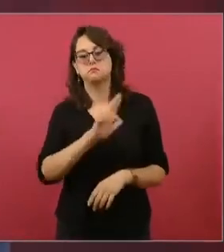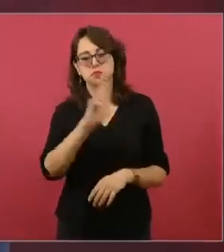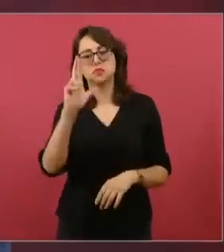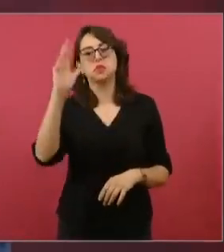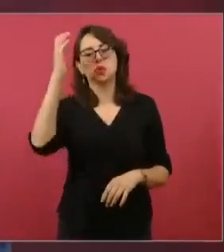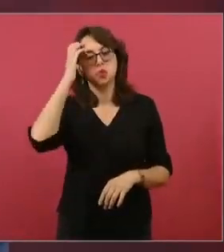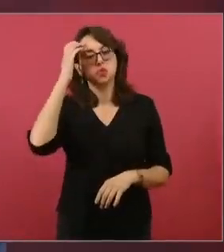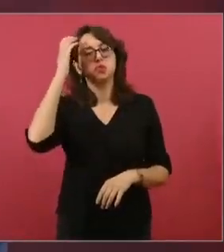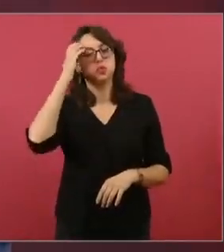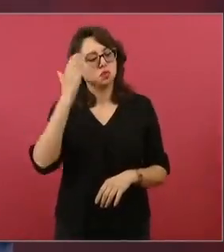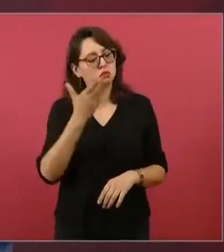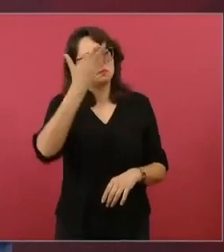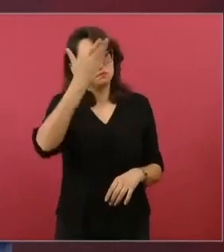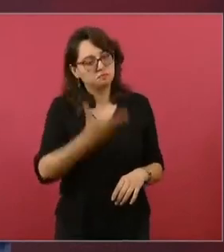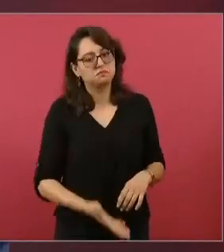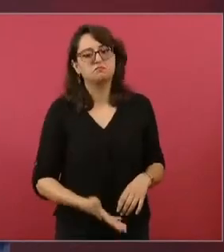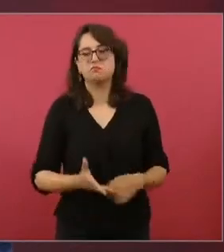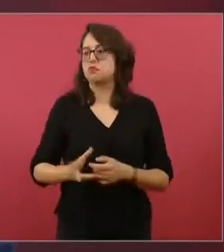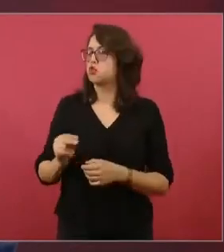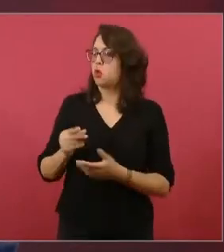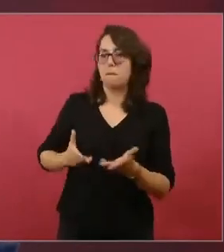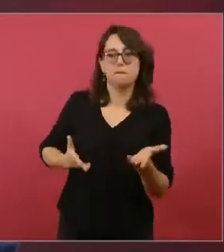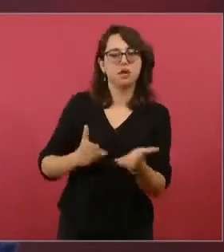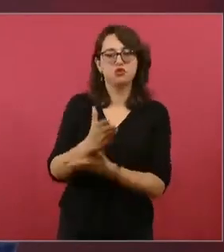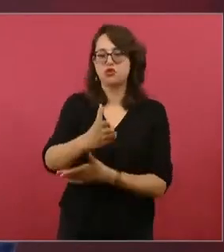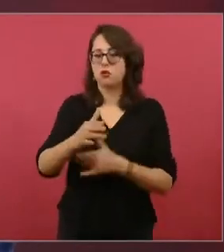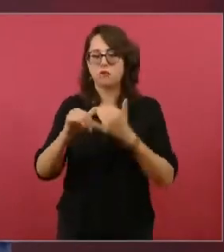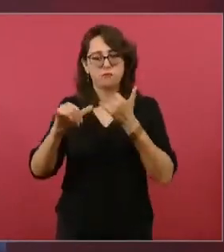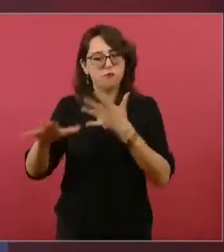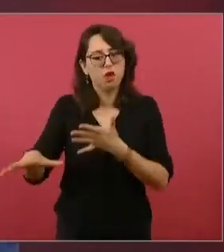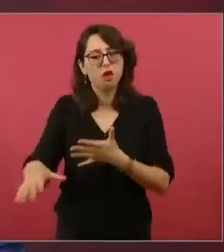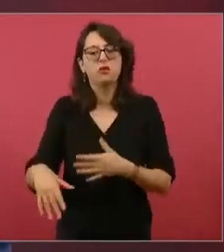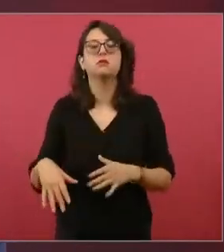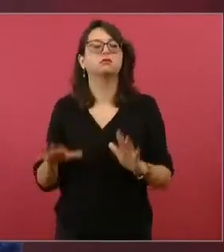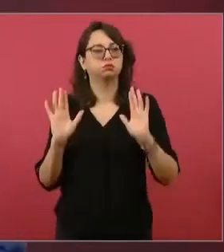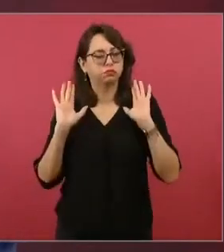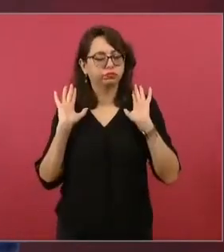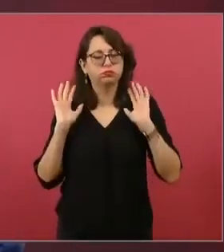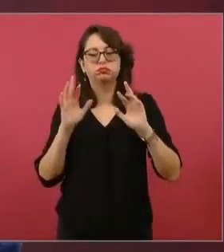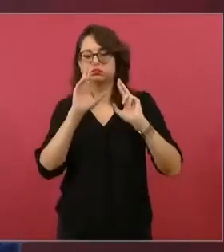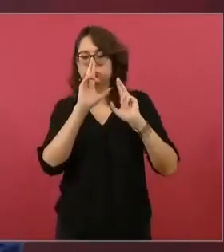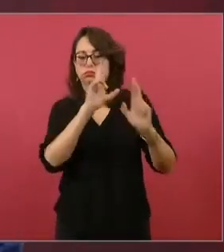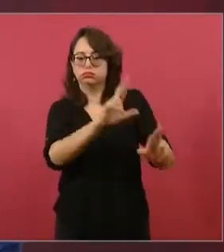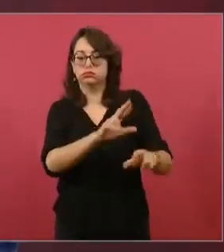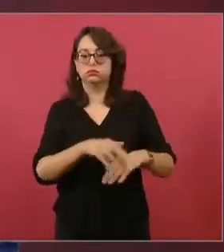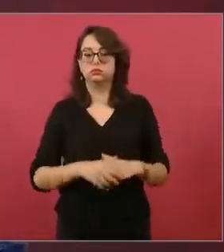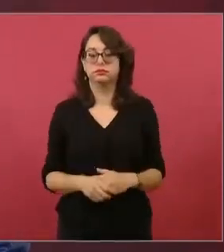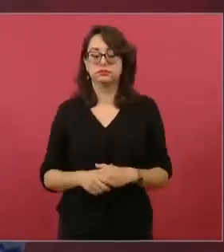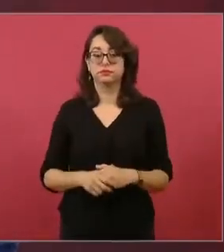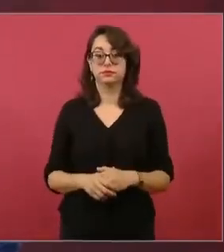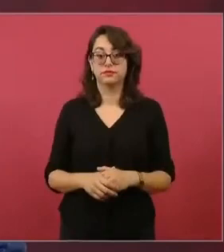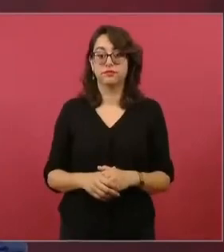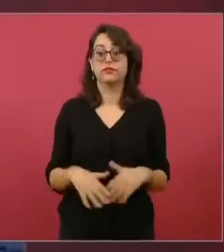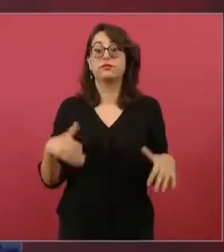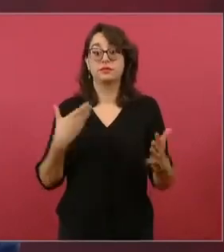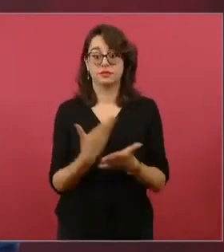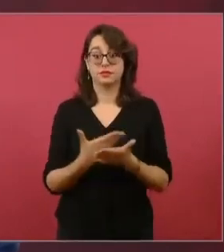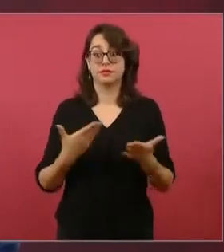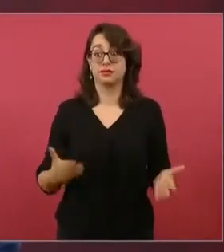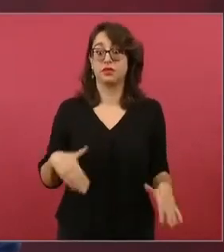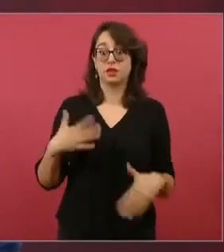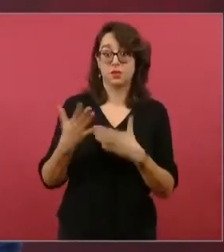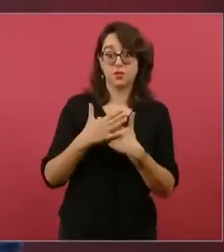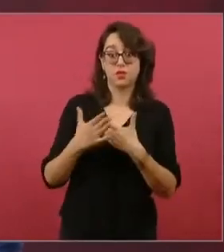independientemente de otras cosas. Entonces ahora se repite la historia,